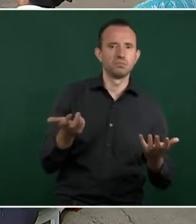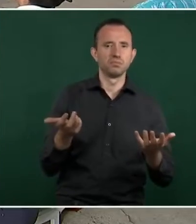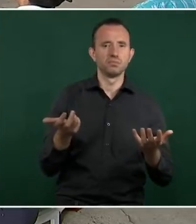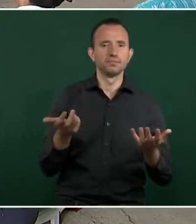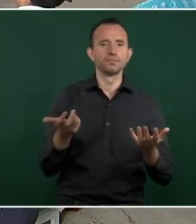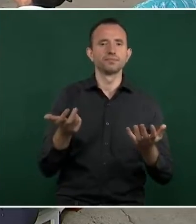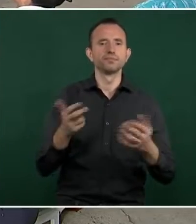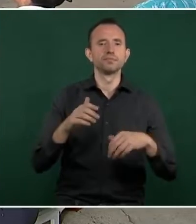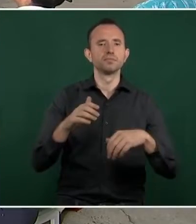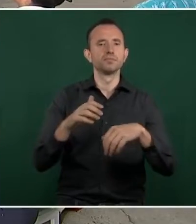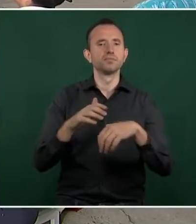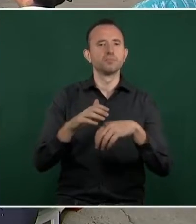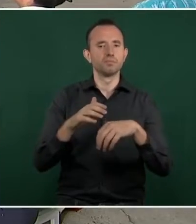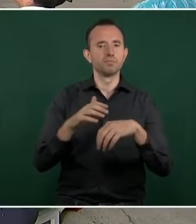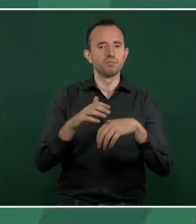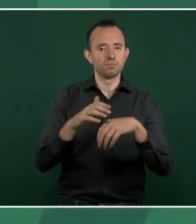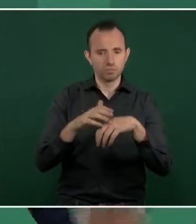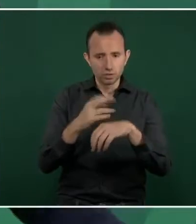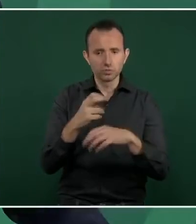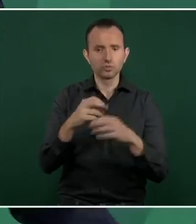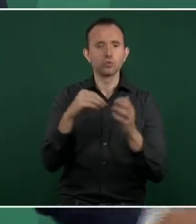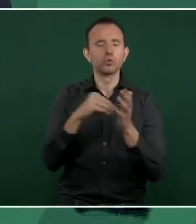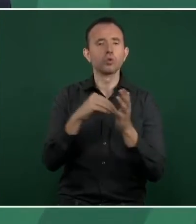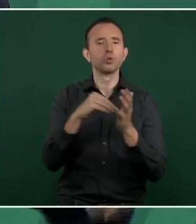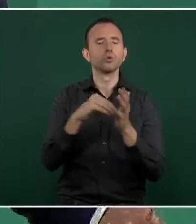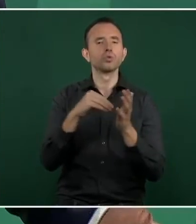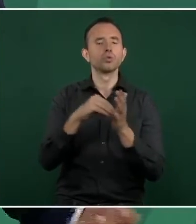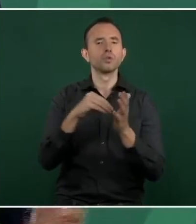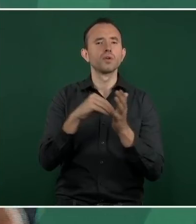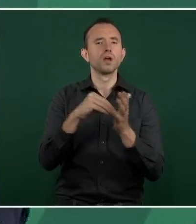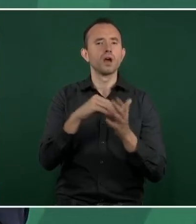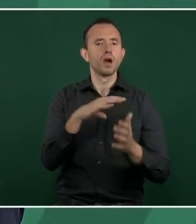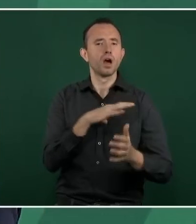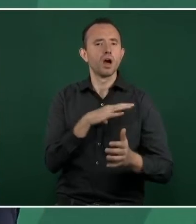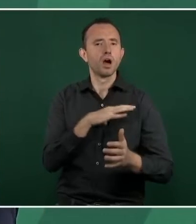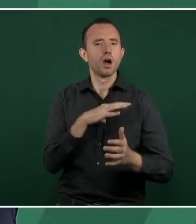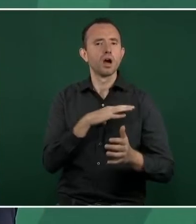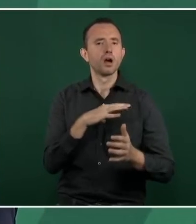el conservadurismo tiene mucho control de los medios.